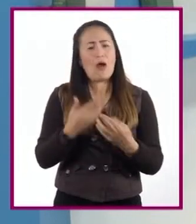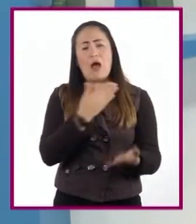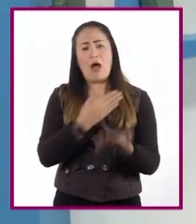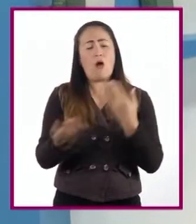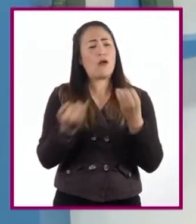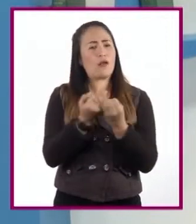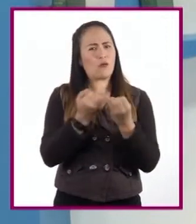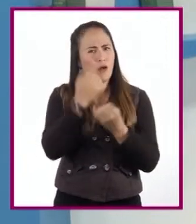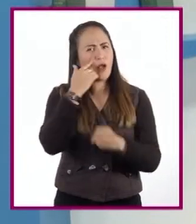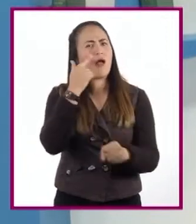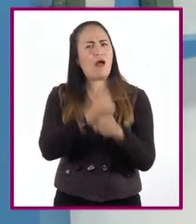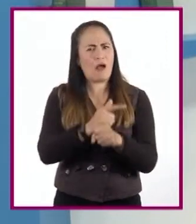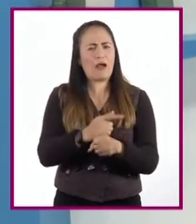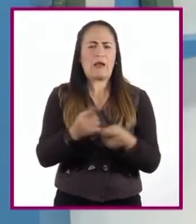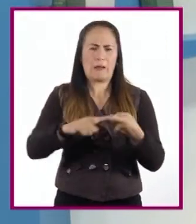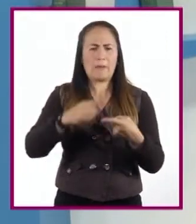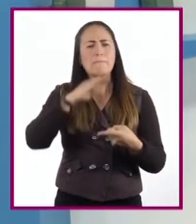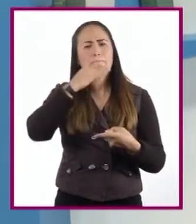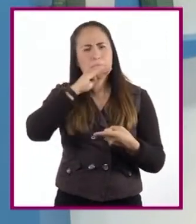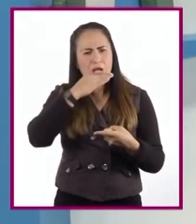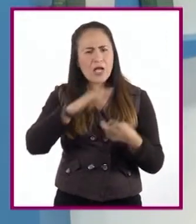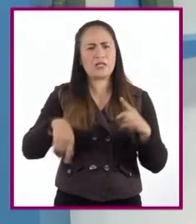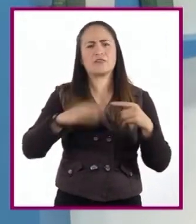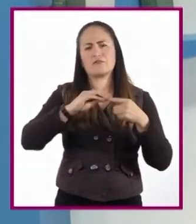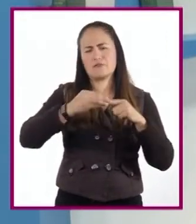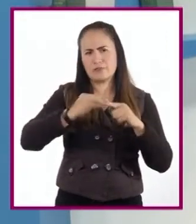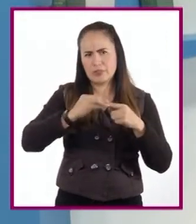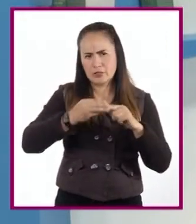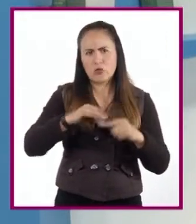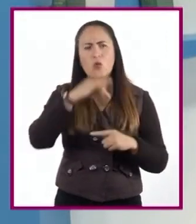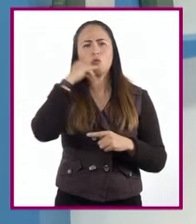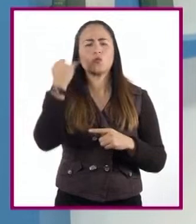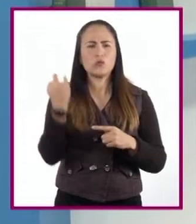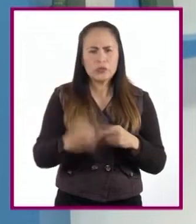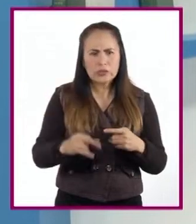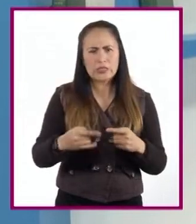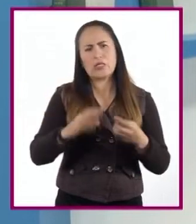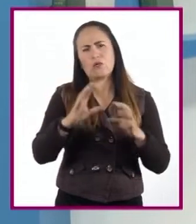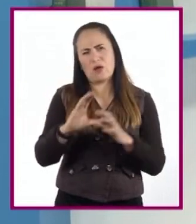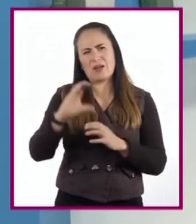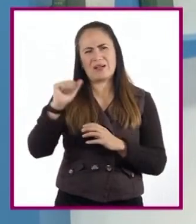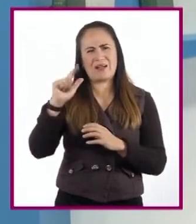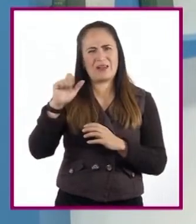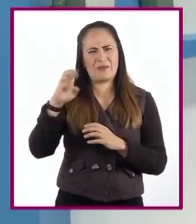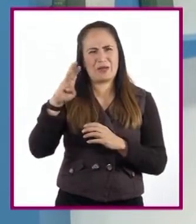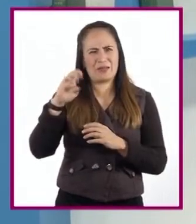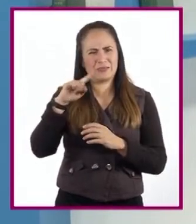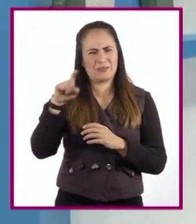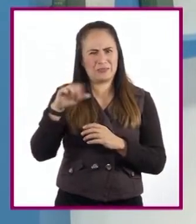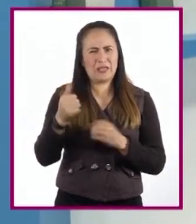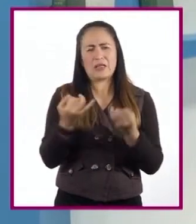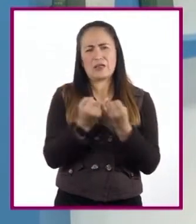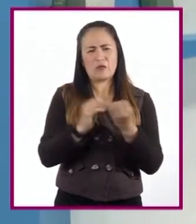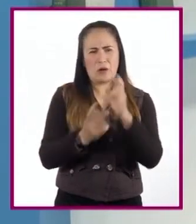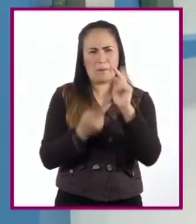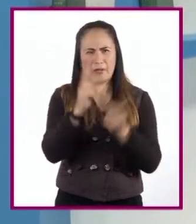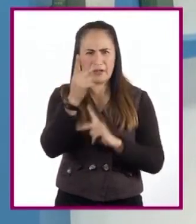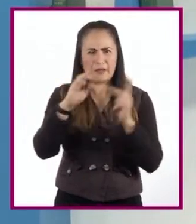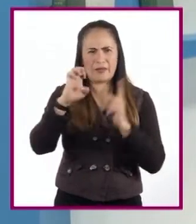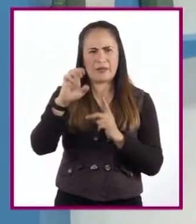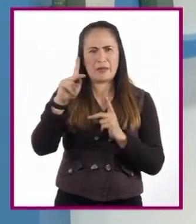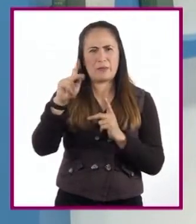dieta se utilizaron, además de maíz, frijol, chile y calabaza, vegetales como epazote,